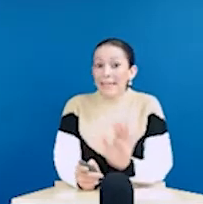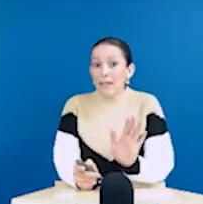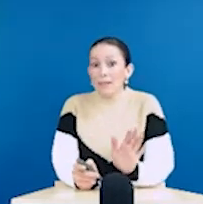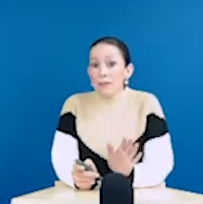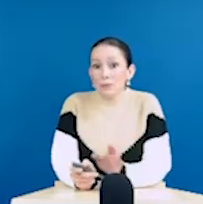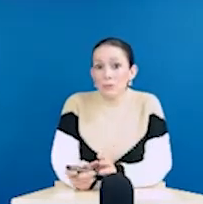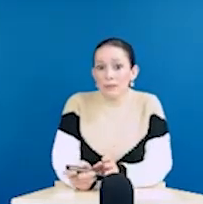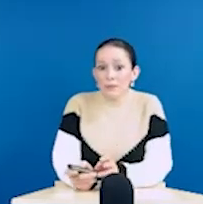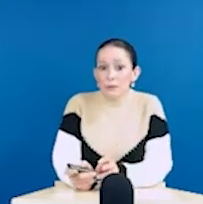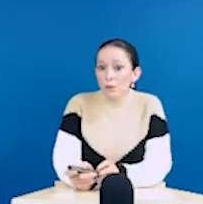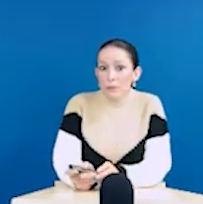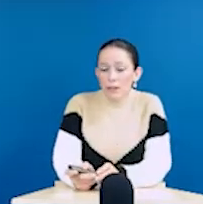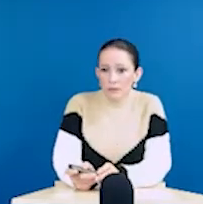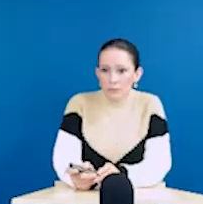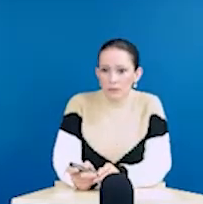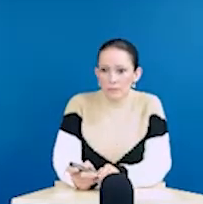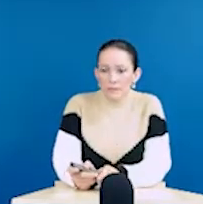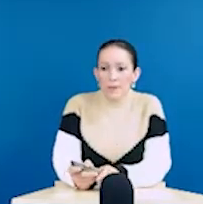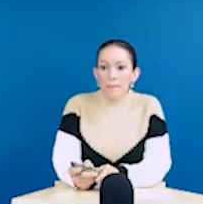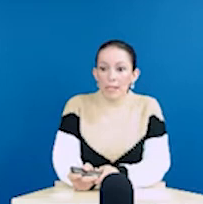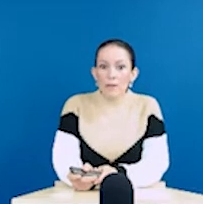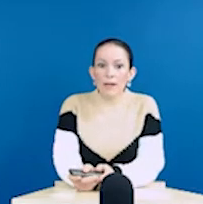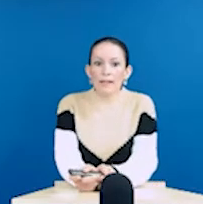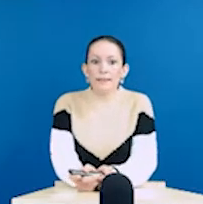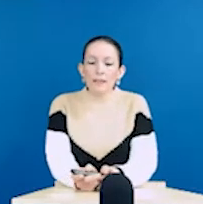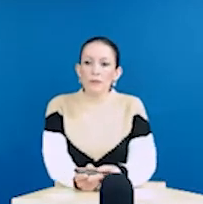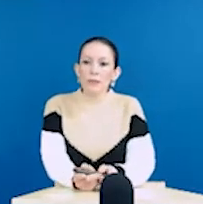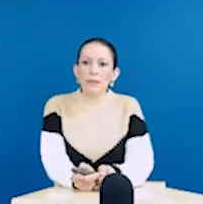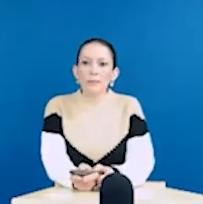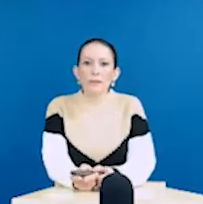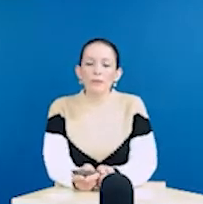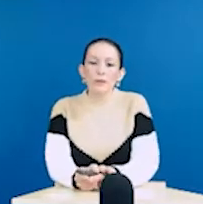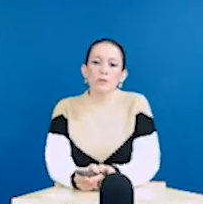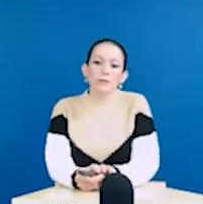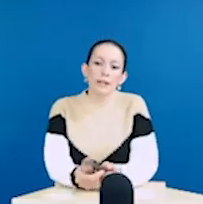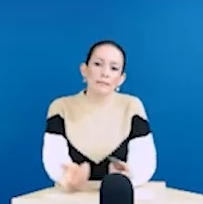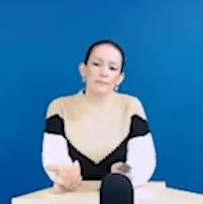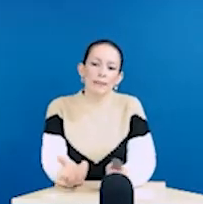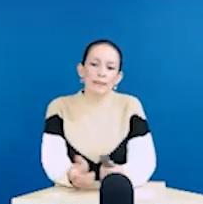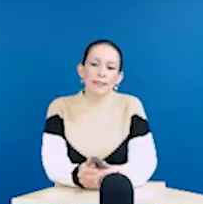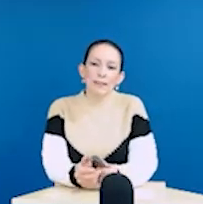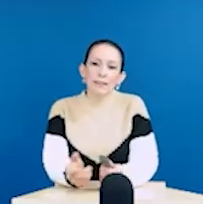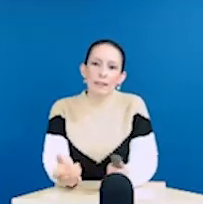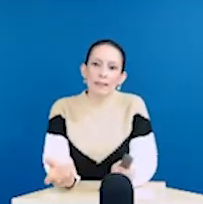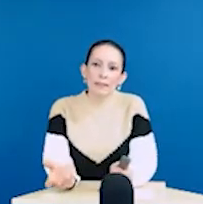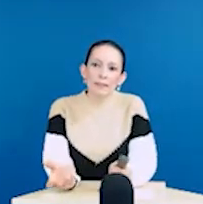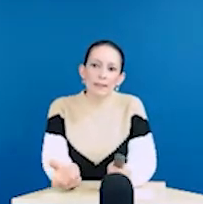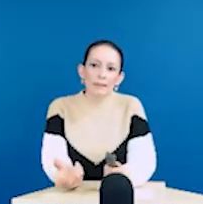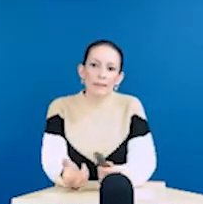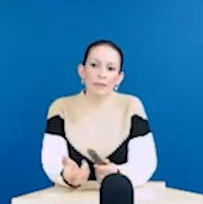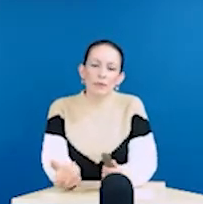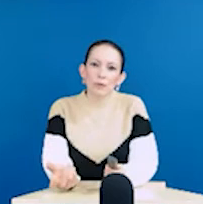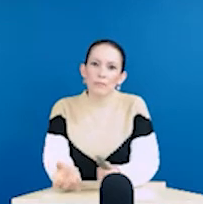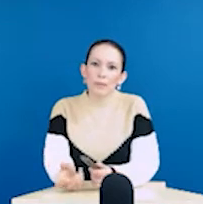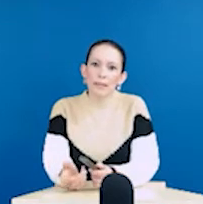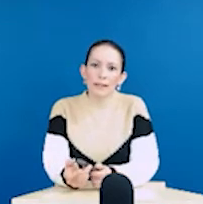desafortunadamente, generalmente nuestros pacientes son normotensos, pero hay ciertos medicamentos que nos dan ciertas